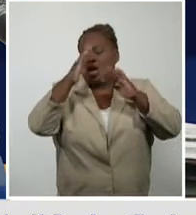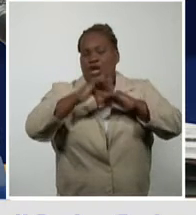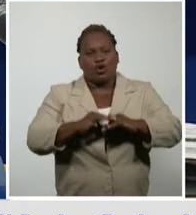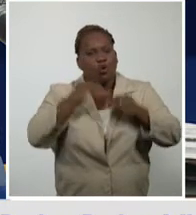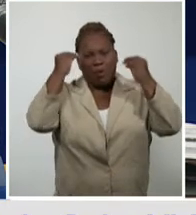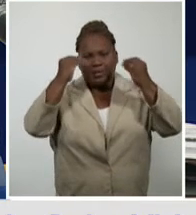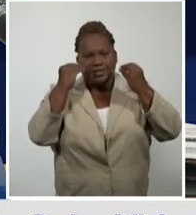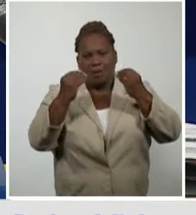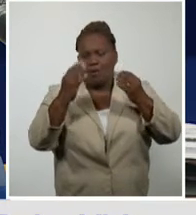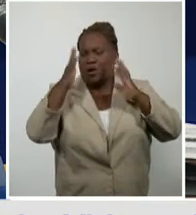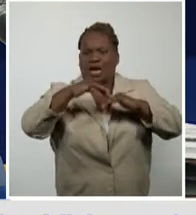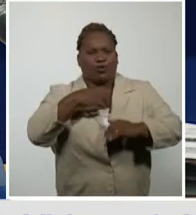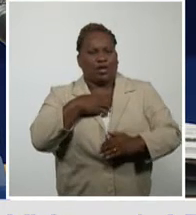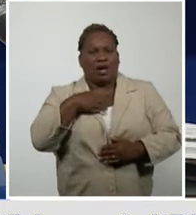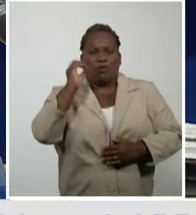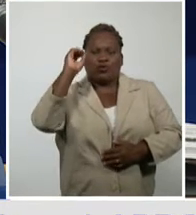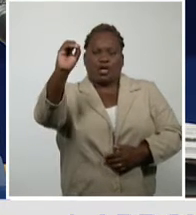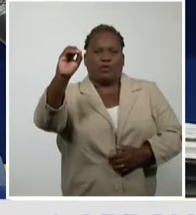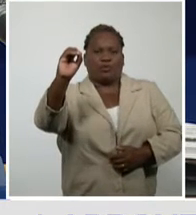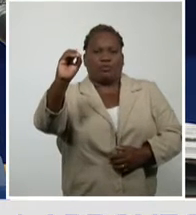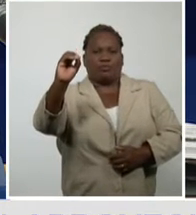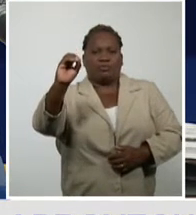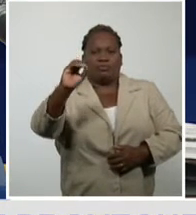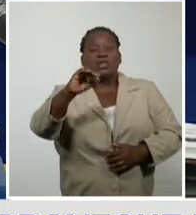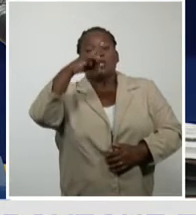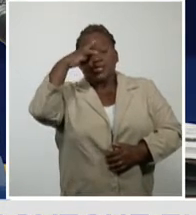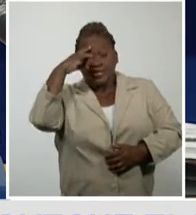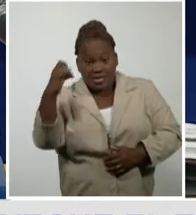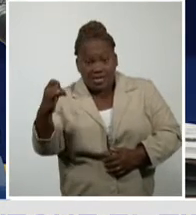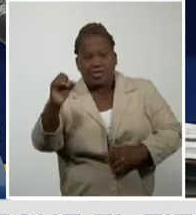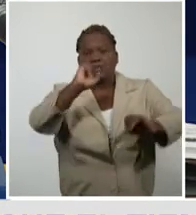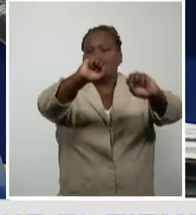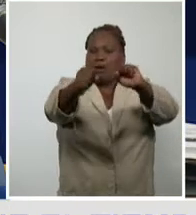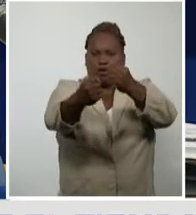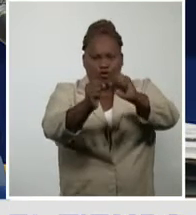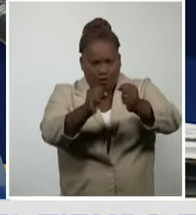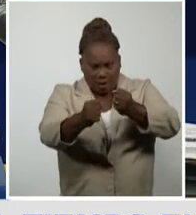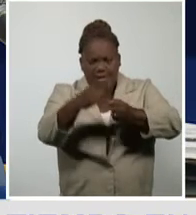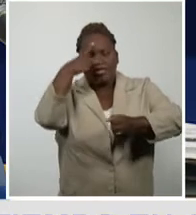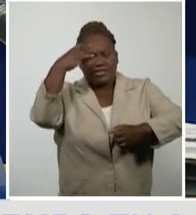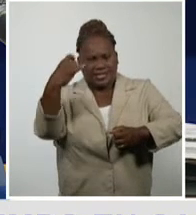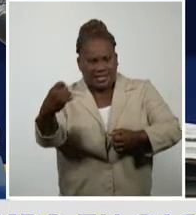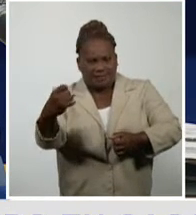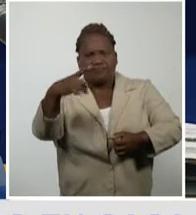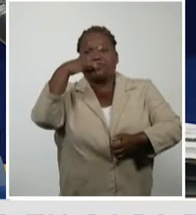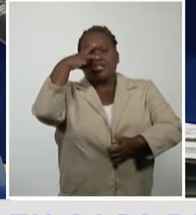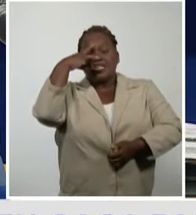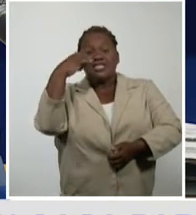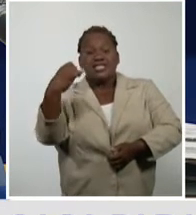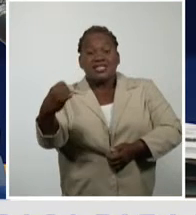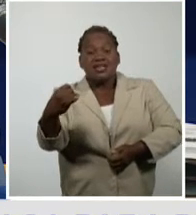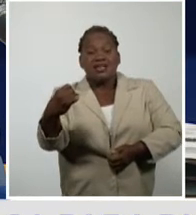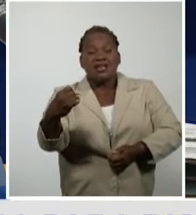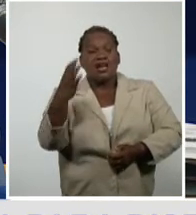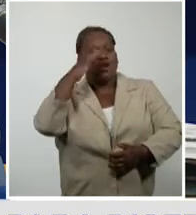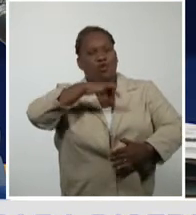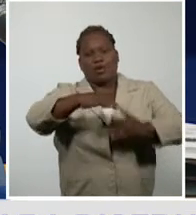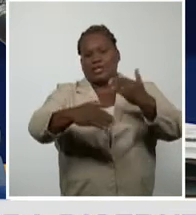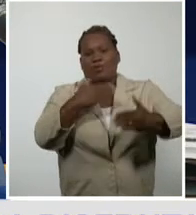0 en algún momento. Sí que se va a controlar, sí que deje de ser un problema de